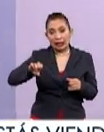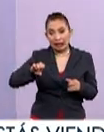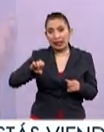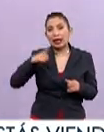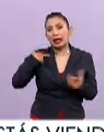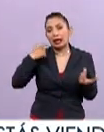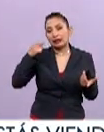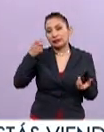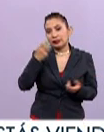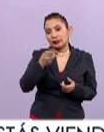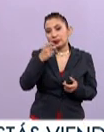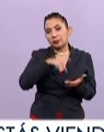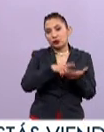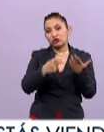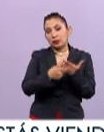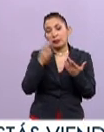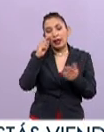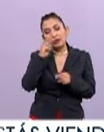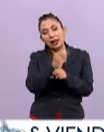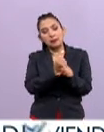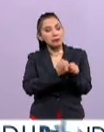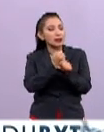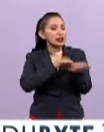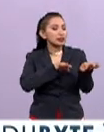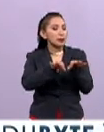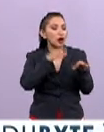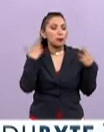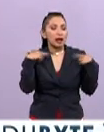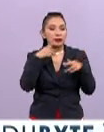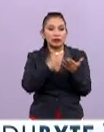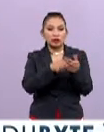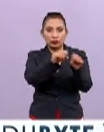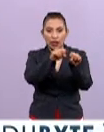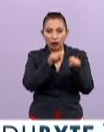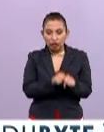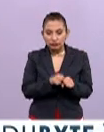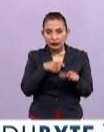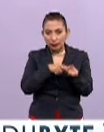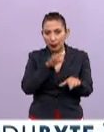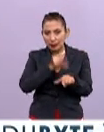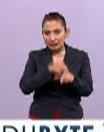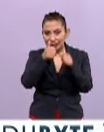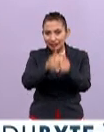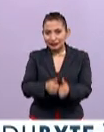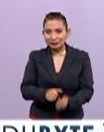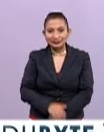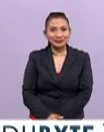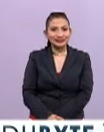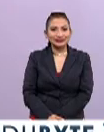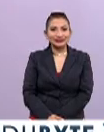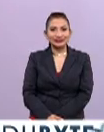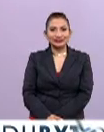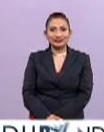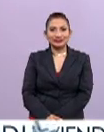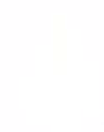propósito de este proyecto para observar la práctica docente en el aula. Continuamos con más, no se vaya.